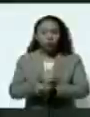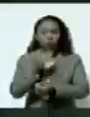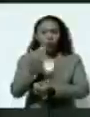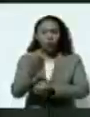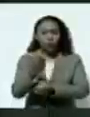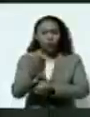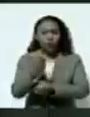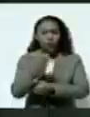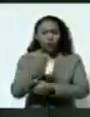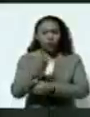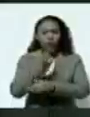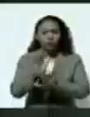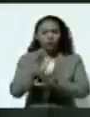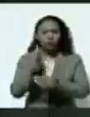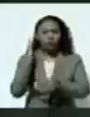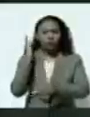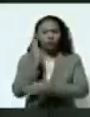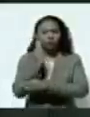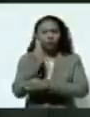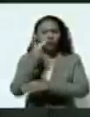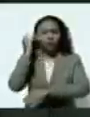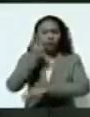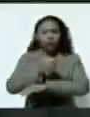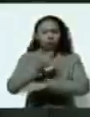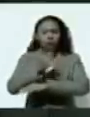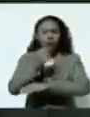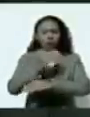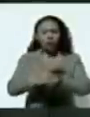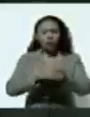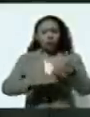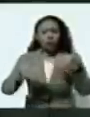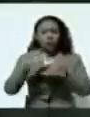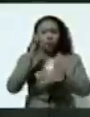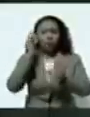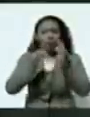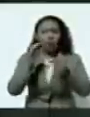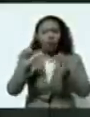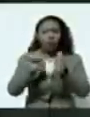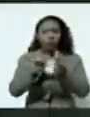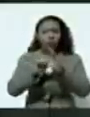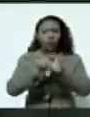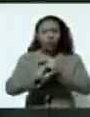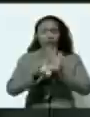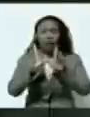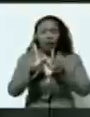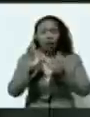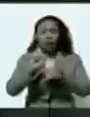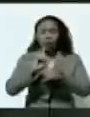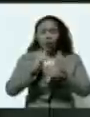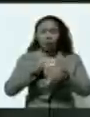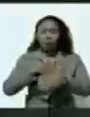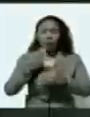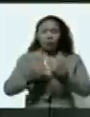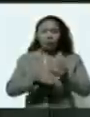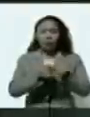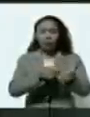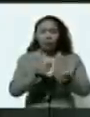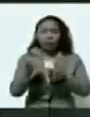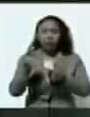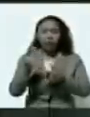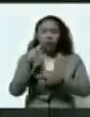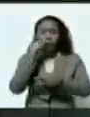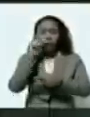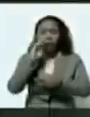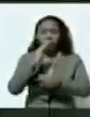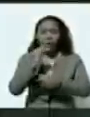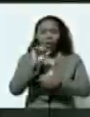una sentencia de la Sala Penal del Tribunal Supremo de Justicia donde declaran improcedente la extradición del señor Viallo